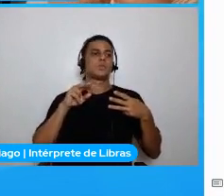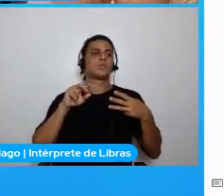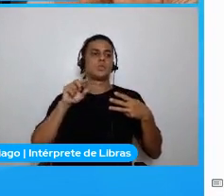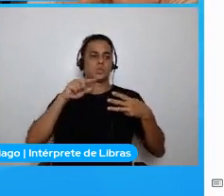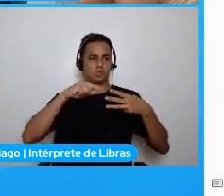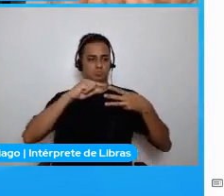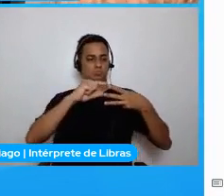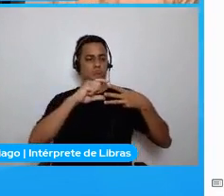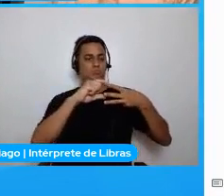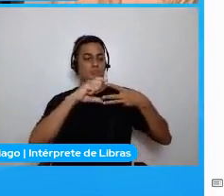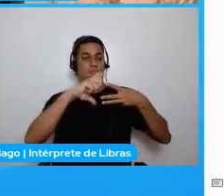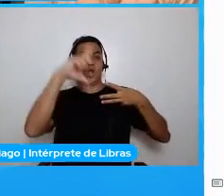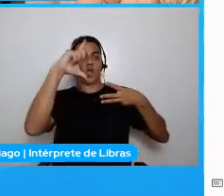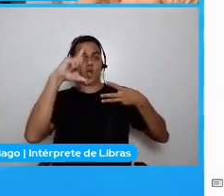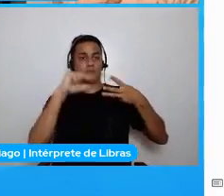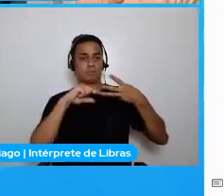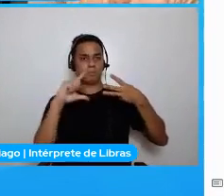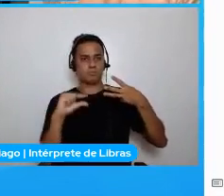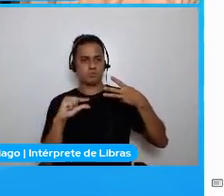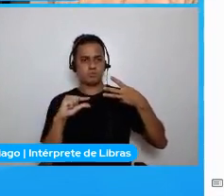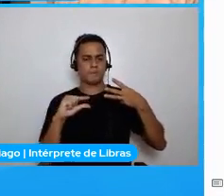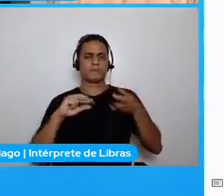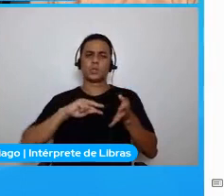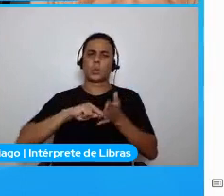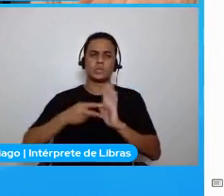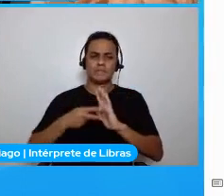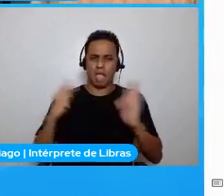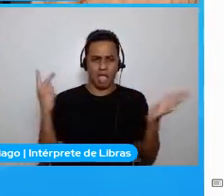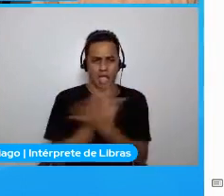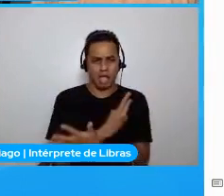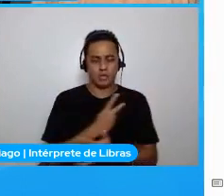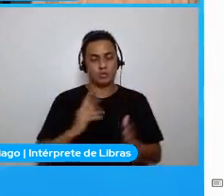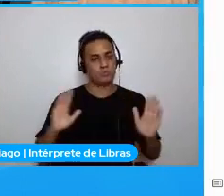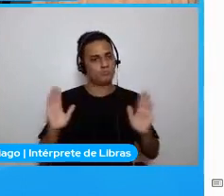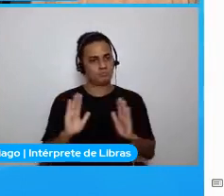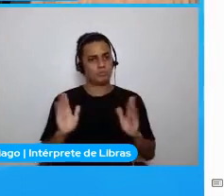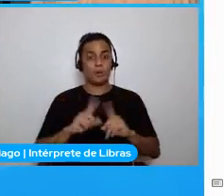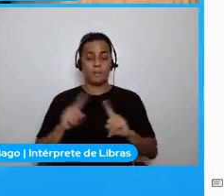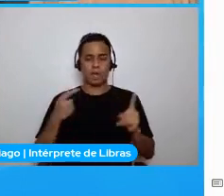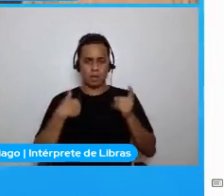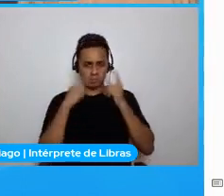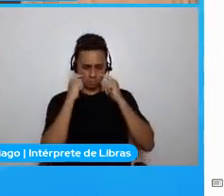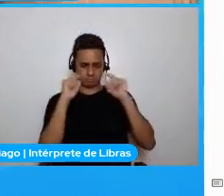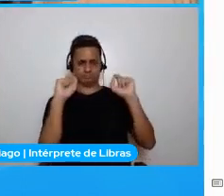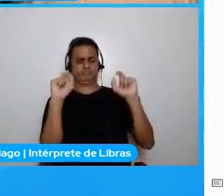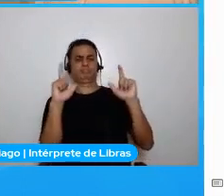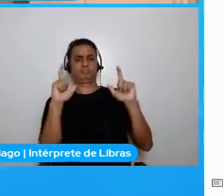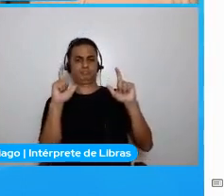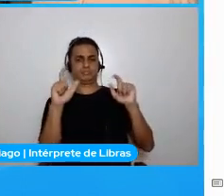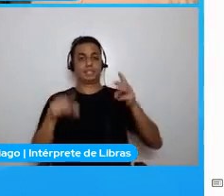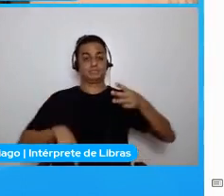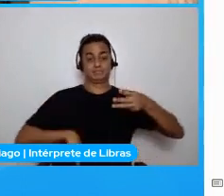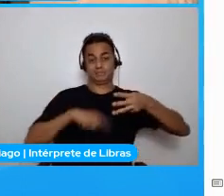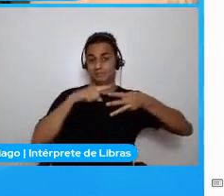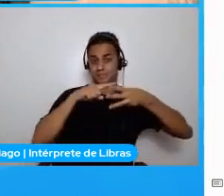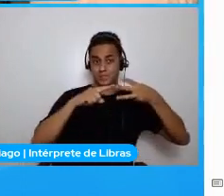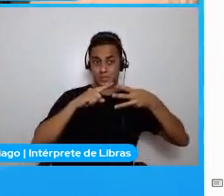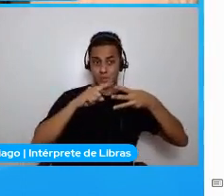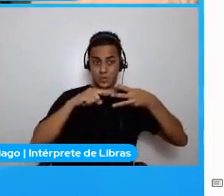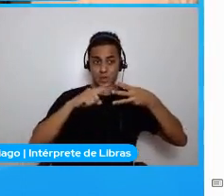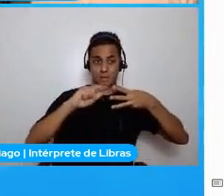no podemos ya decir que hay algo indebido, pero sí me llama la atención que entre los dos primeros lugares y el